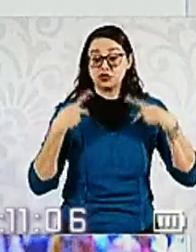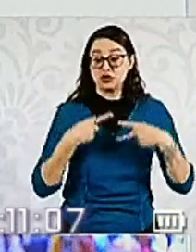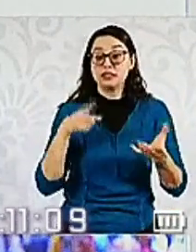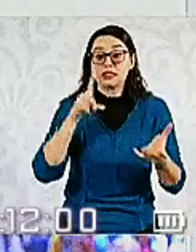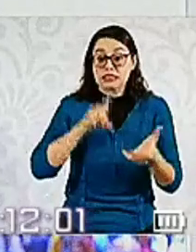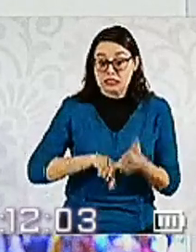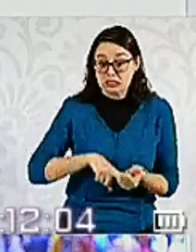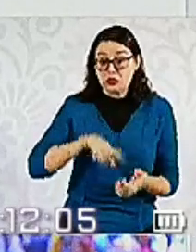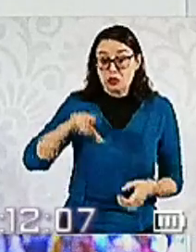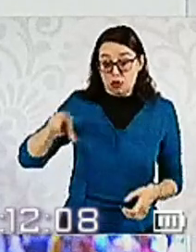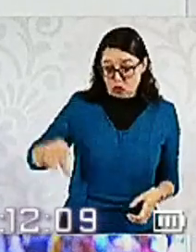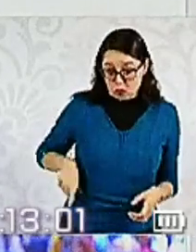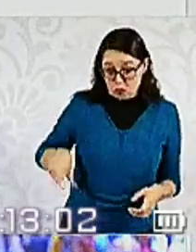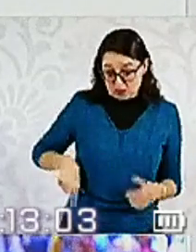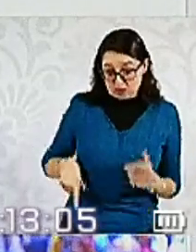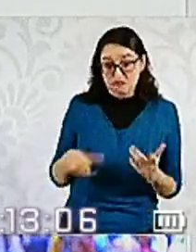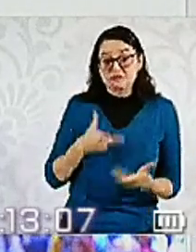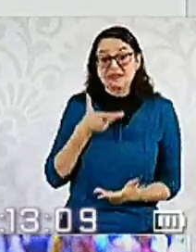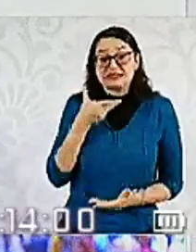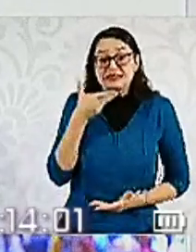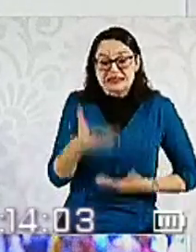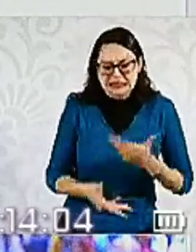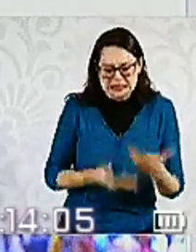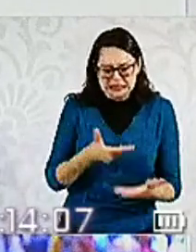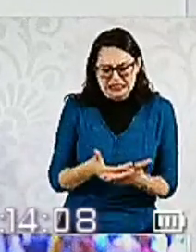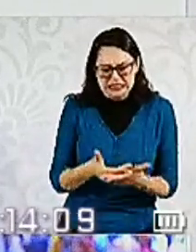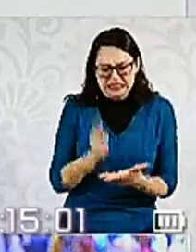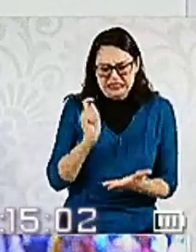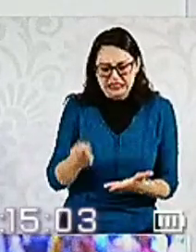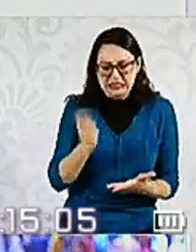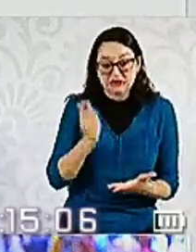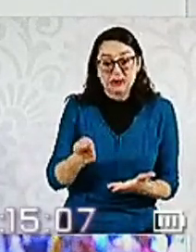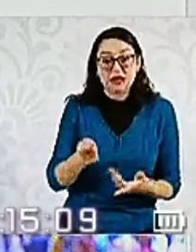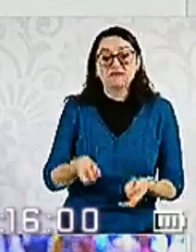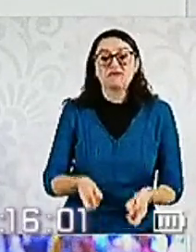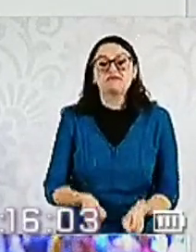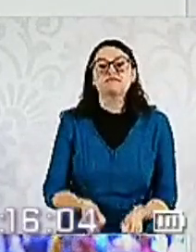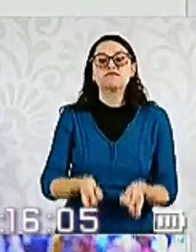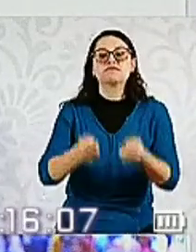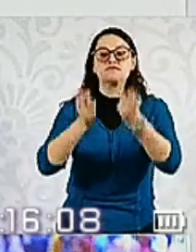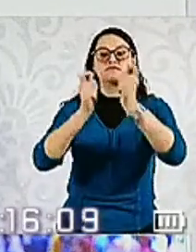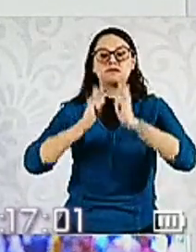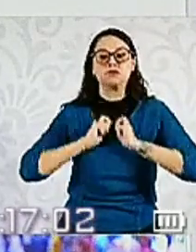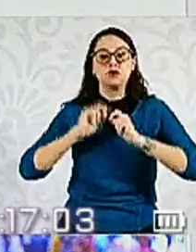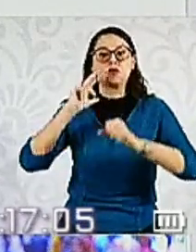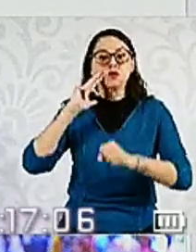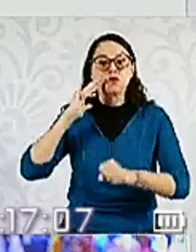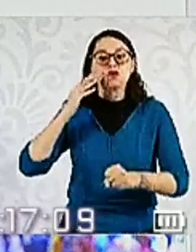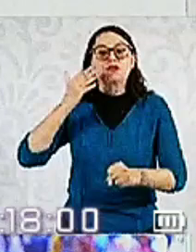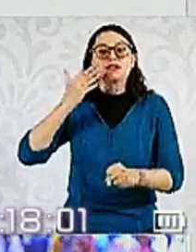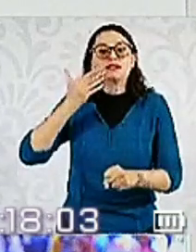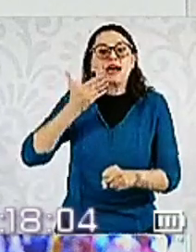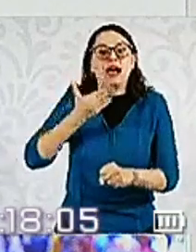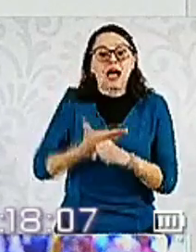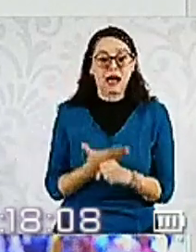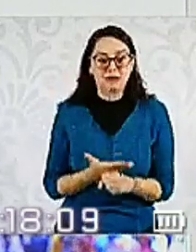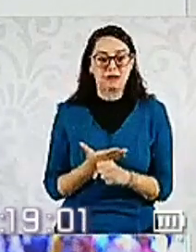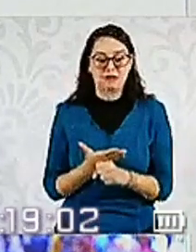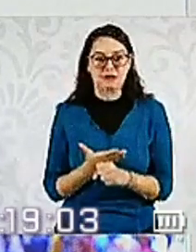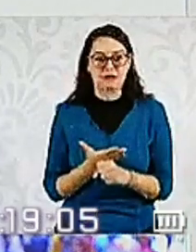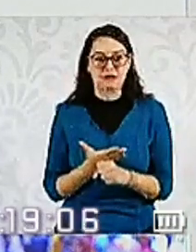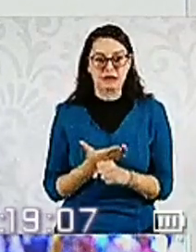públicos, tenemos que entender que trabajar en el gobierno es una vocación, es una mística, y